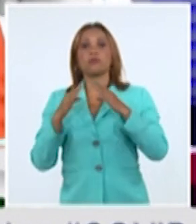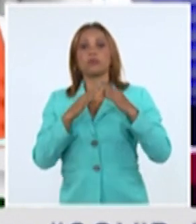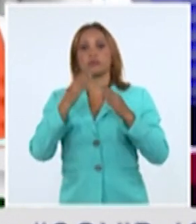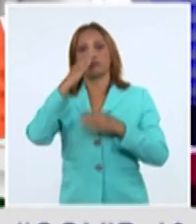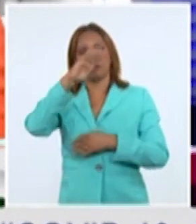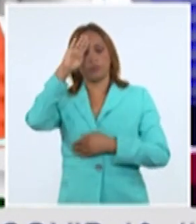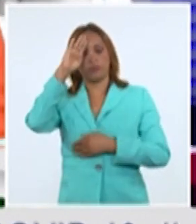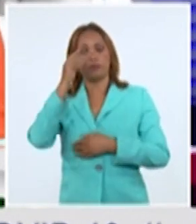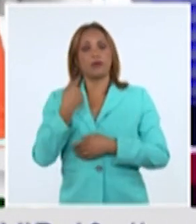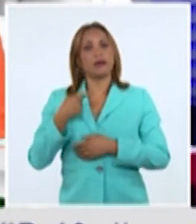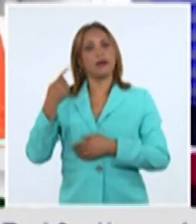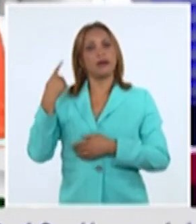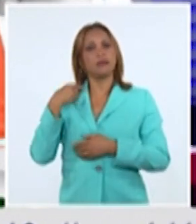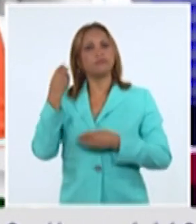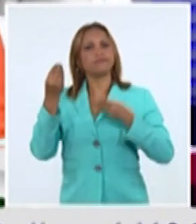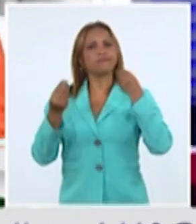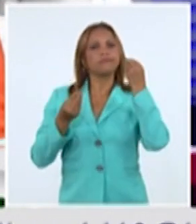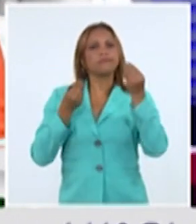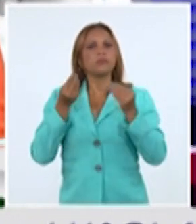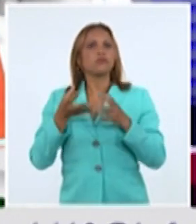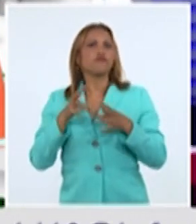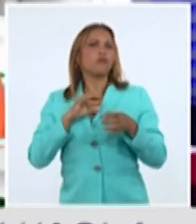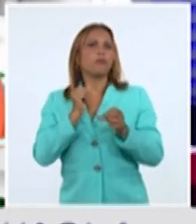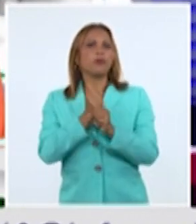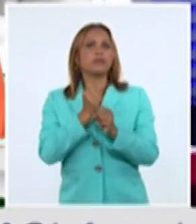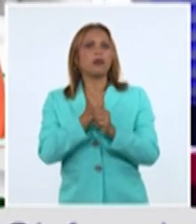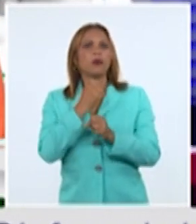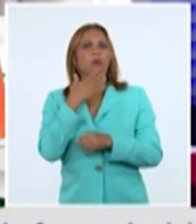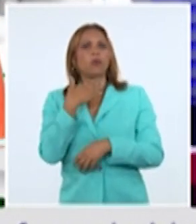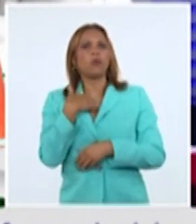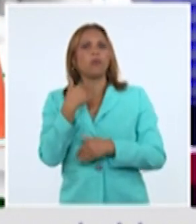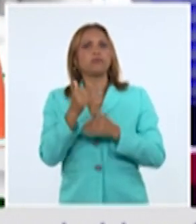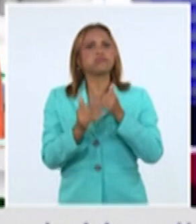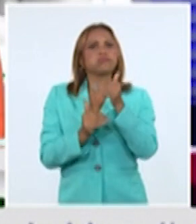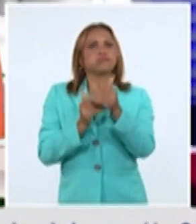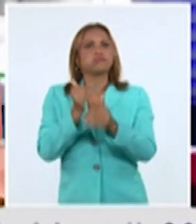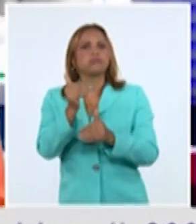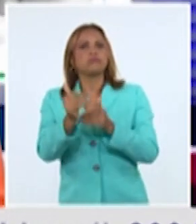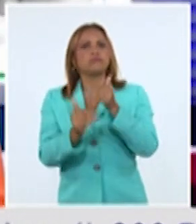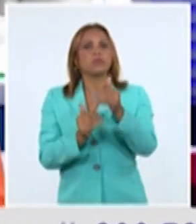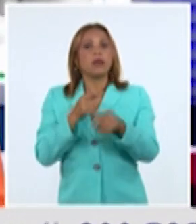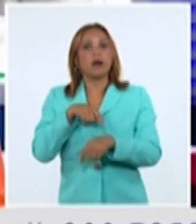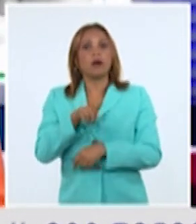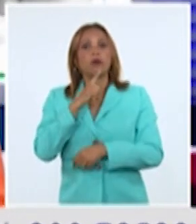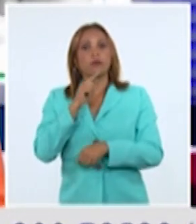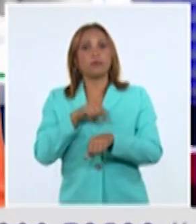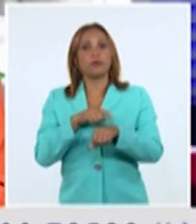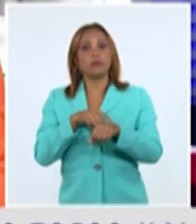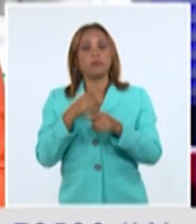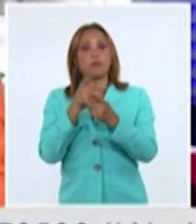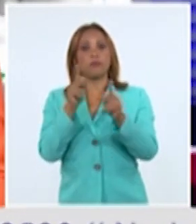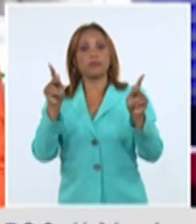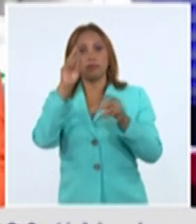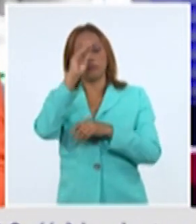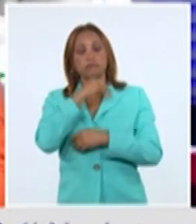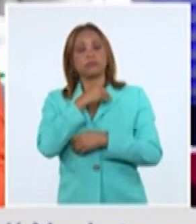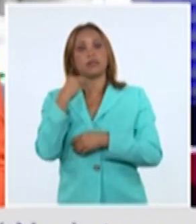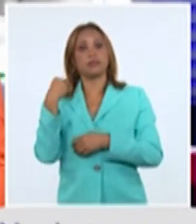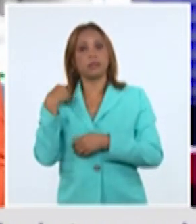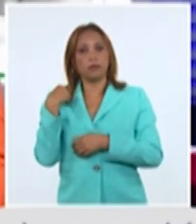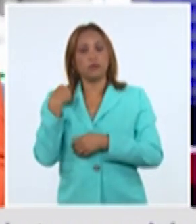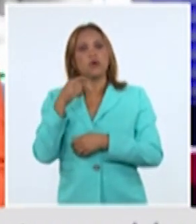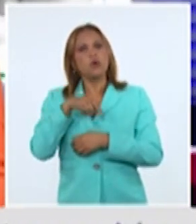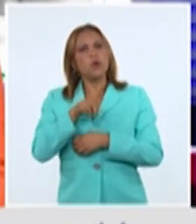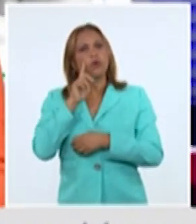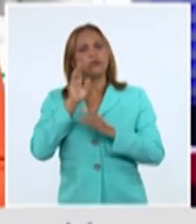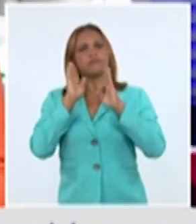Ayer analizábamos la estrategia, los pasos agigantados que van dando en este sentido los profesionales de la salud, pero hoy nos centramos